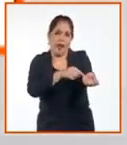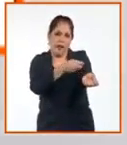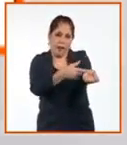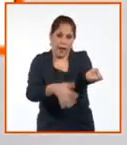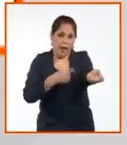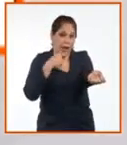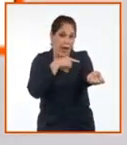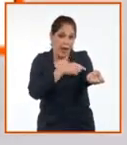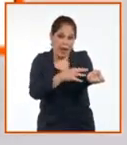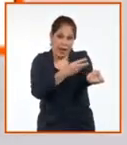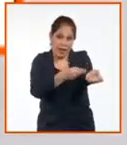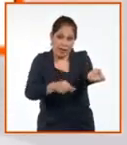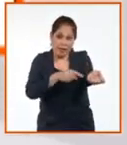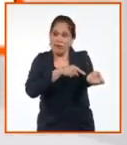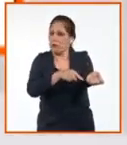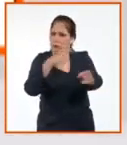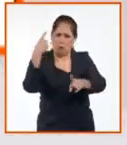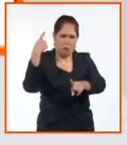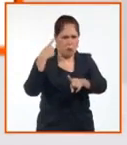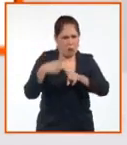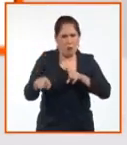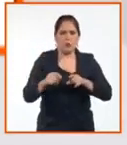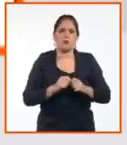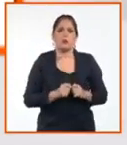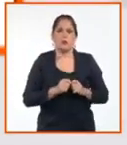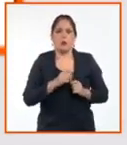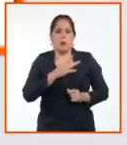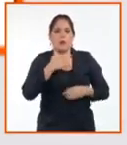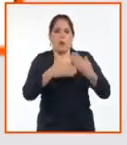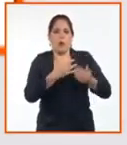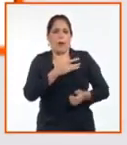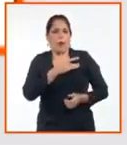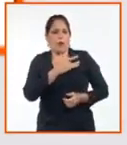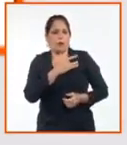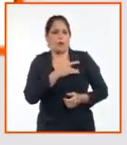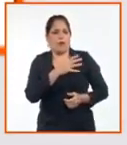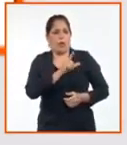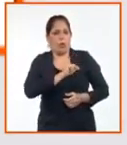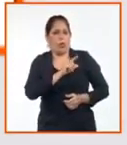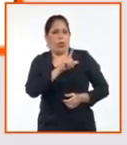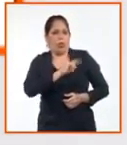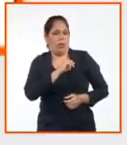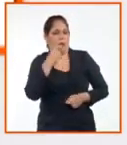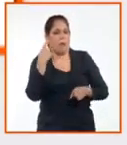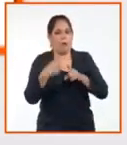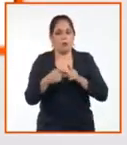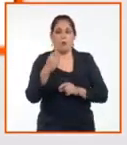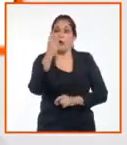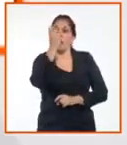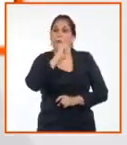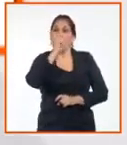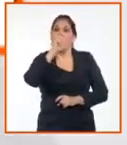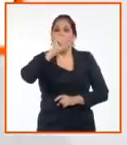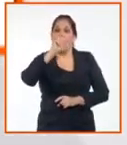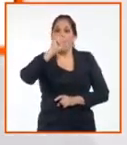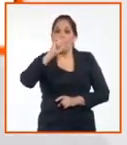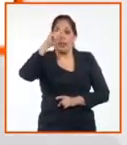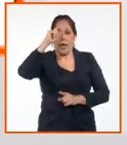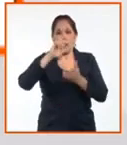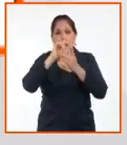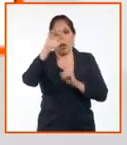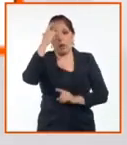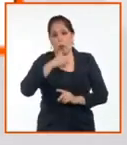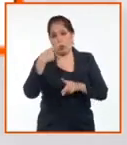el de nitratos eso pide para la insuficiencia cardíaca y tenemos también los dos aerosoles de salbutamol la frutilla